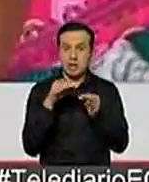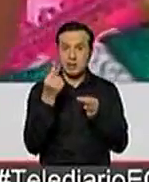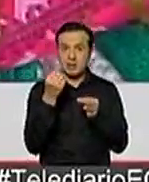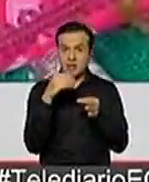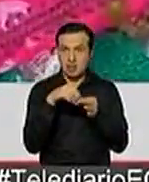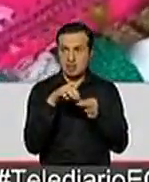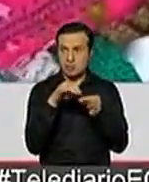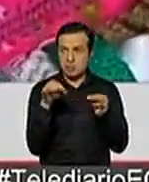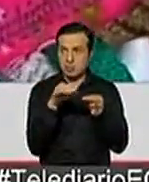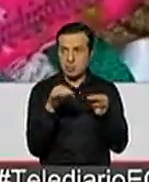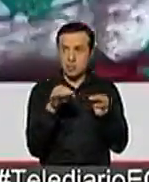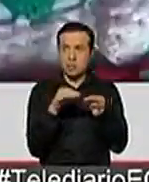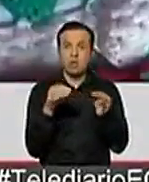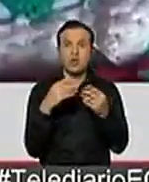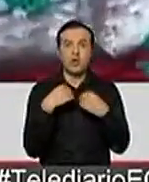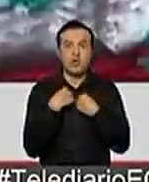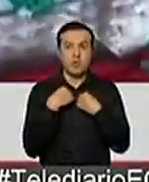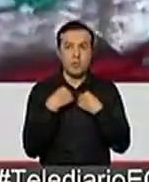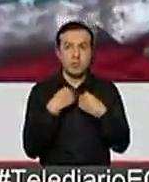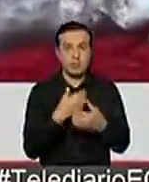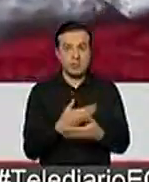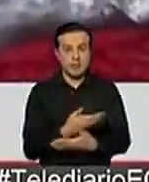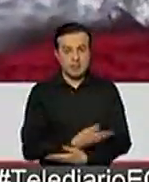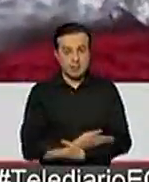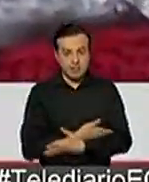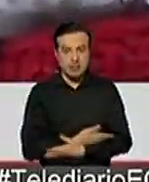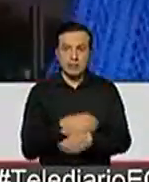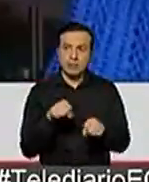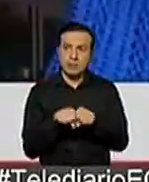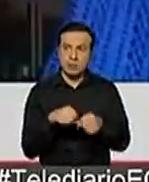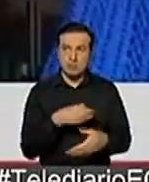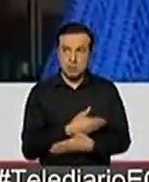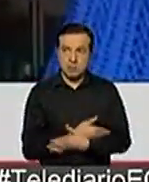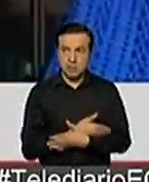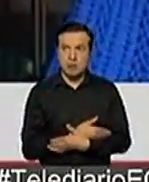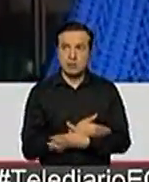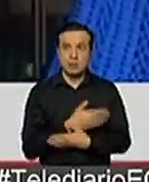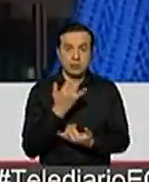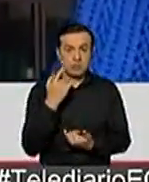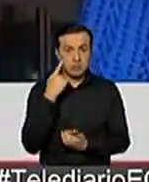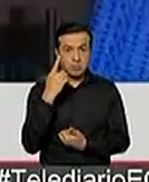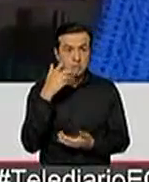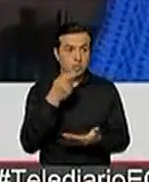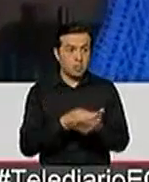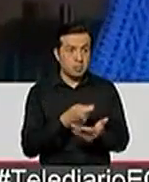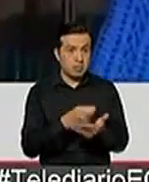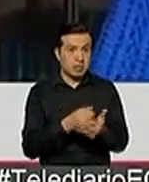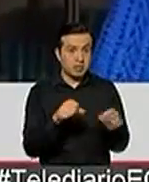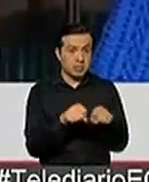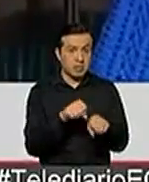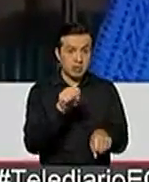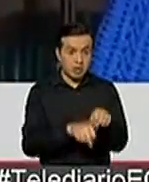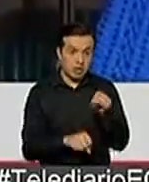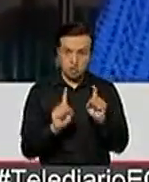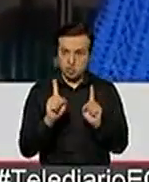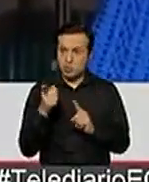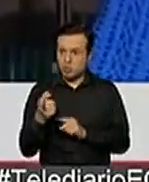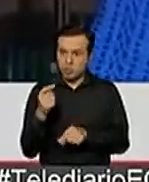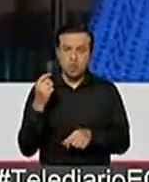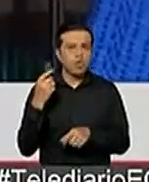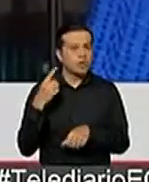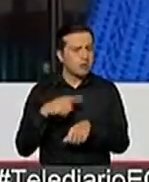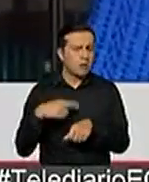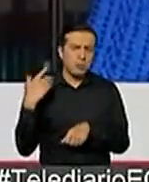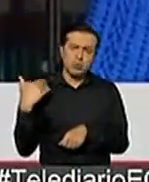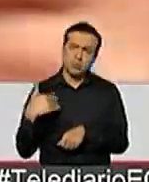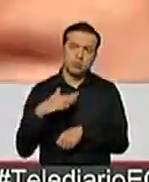monederos, ropita de bebé, zapato de bebé, duradero. Porque usted ahorita va y compra unos zapatos y se le daña. En cambio estos aquí no, porque